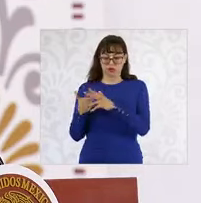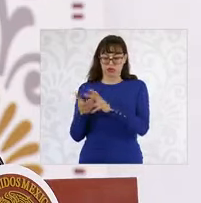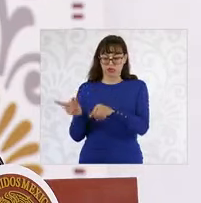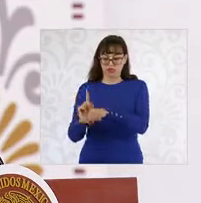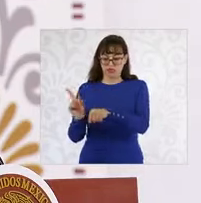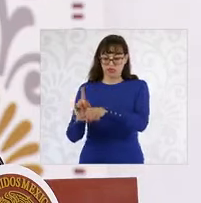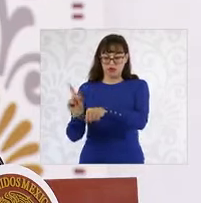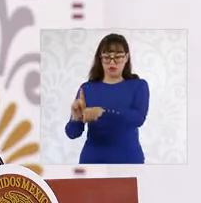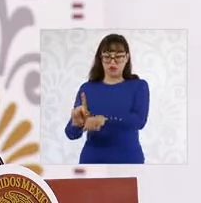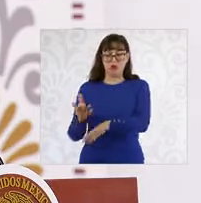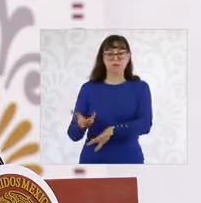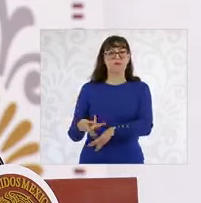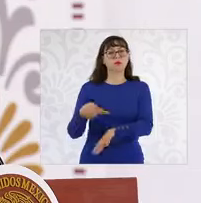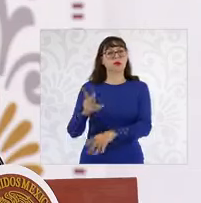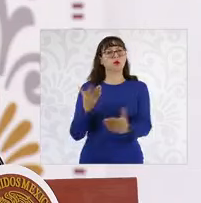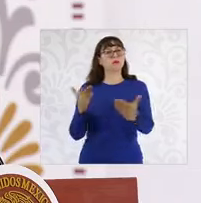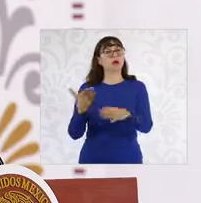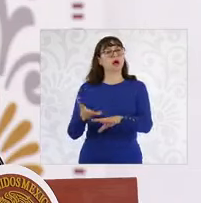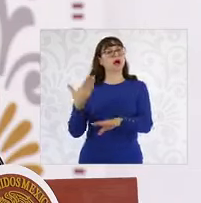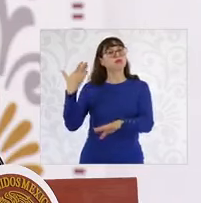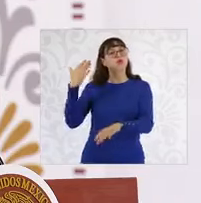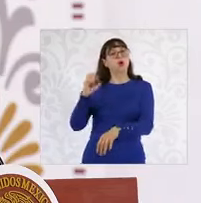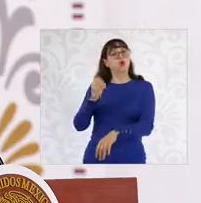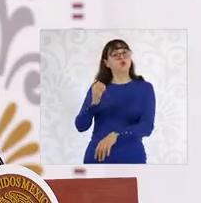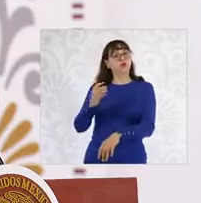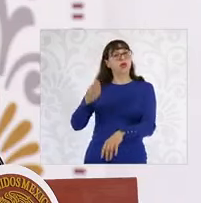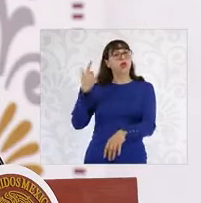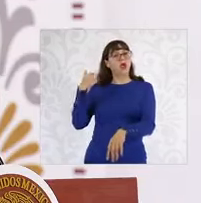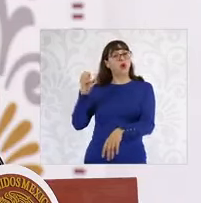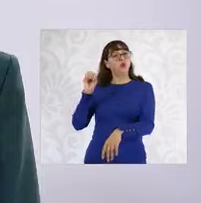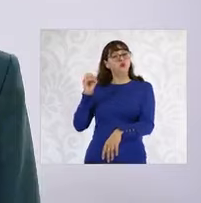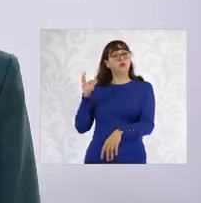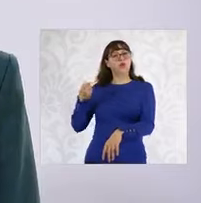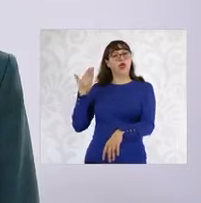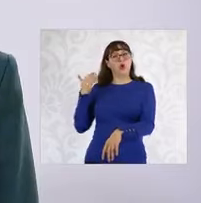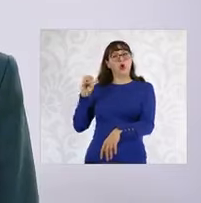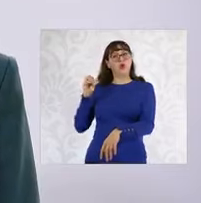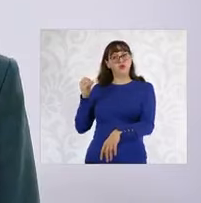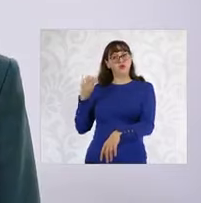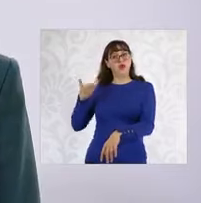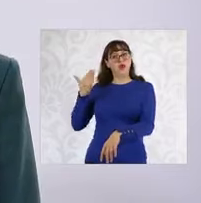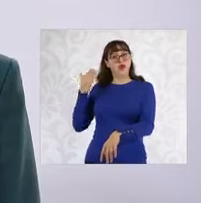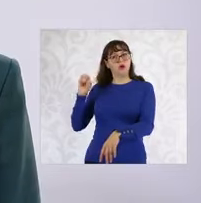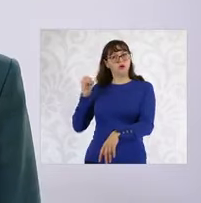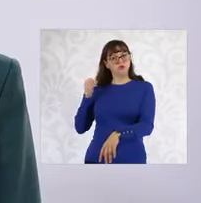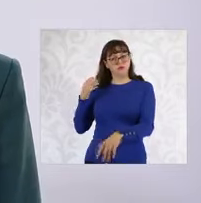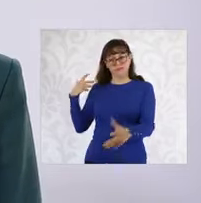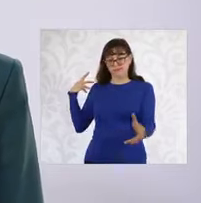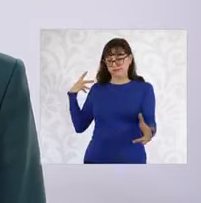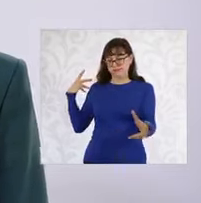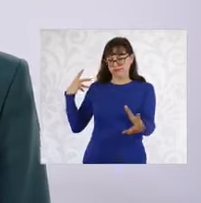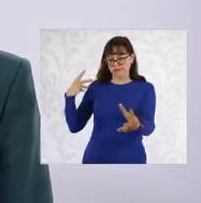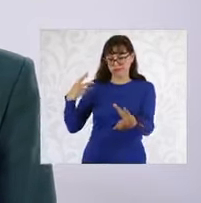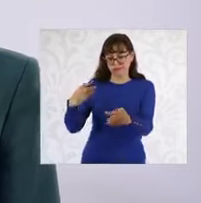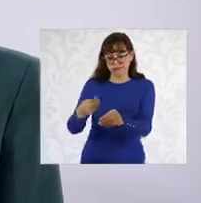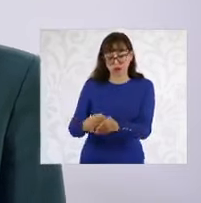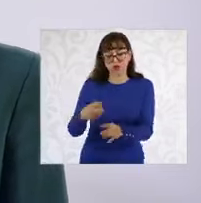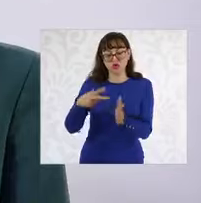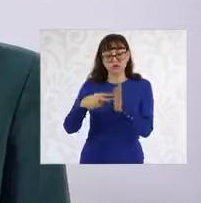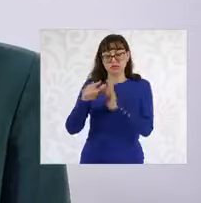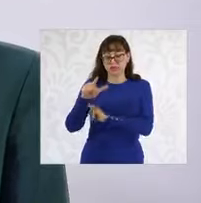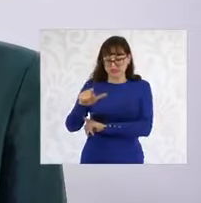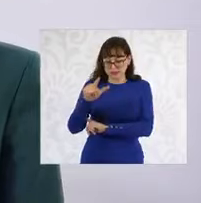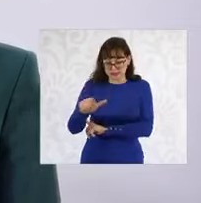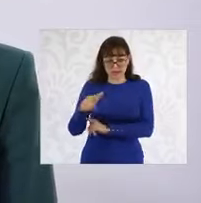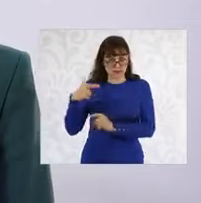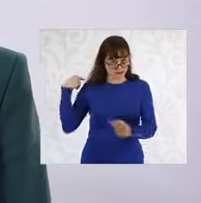años pasados, también se identifica que es el octubre con menos homicidios dolosos desde 2017.